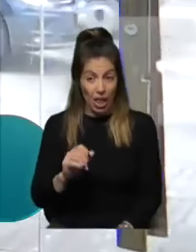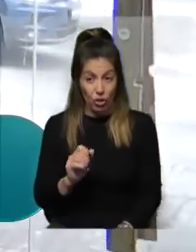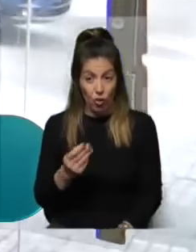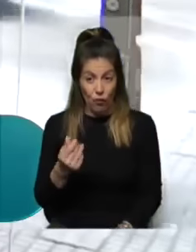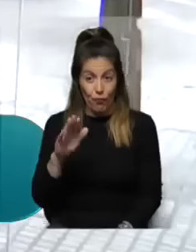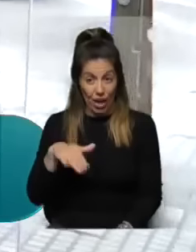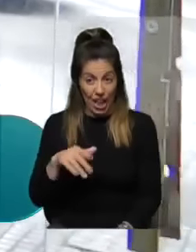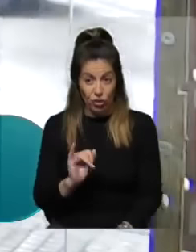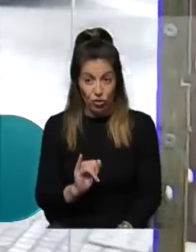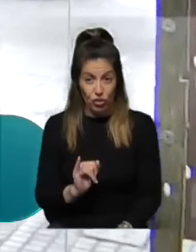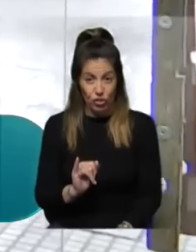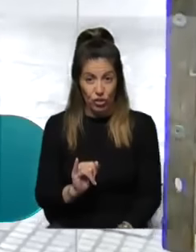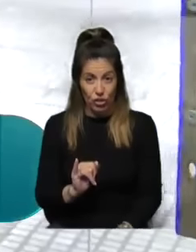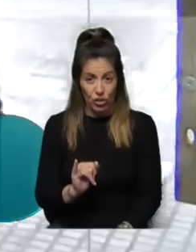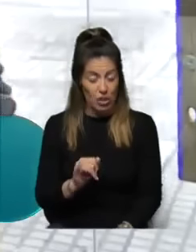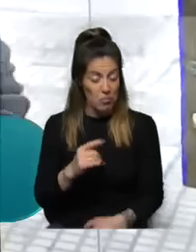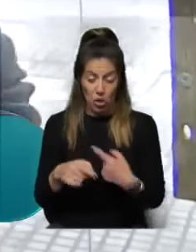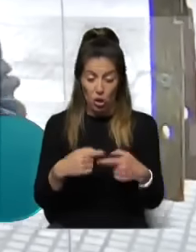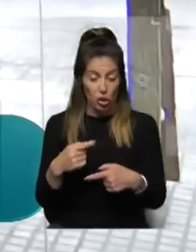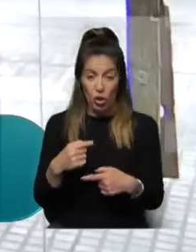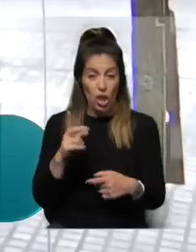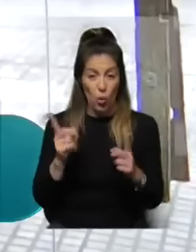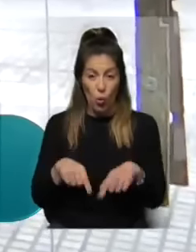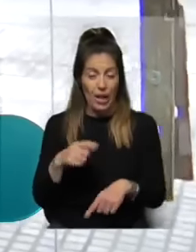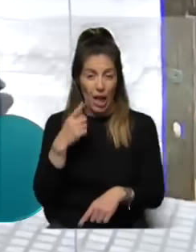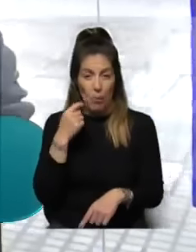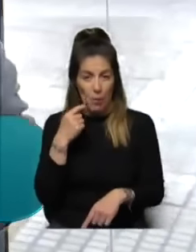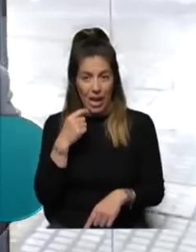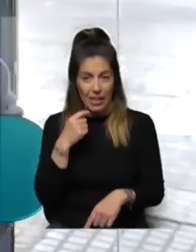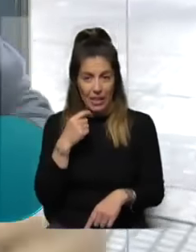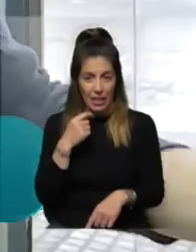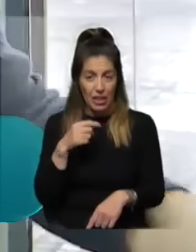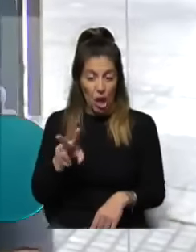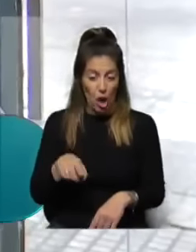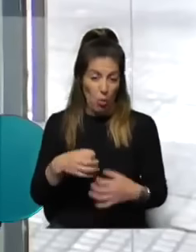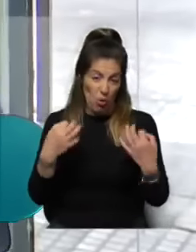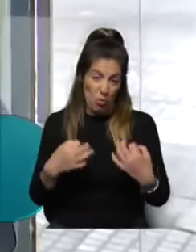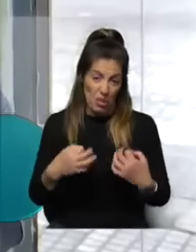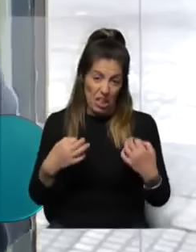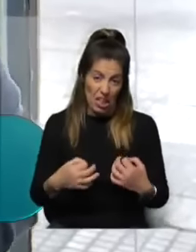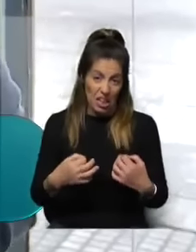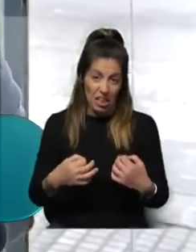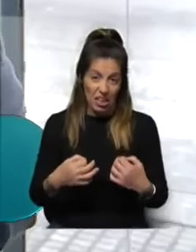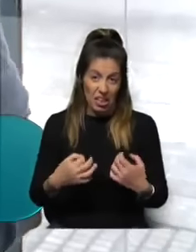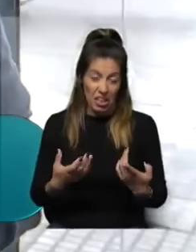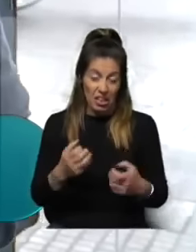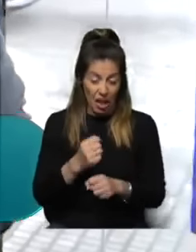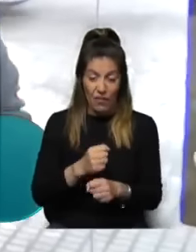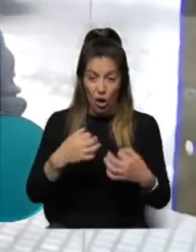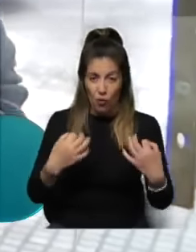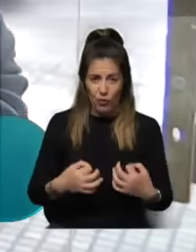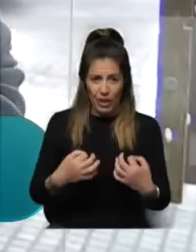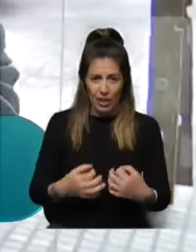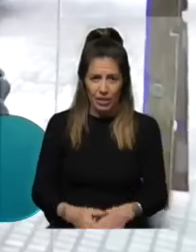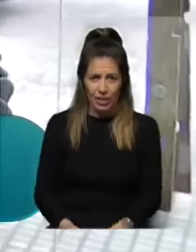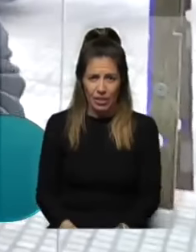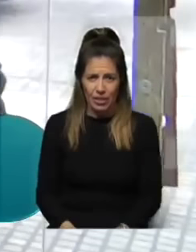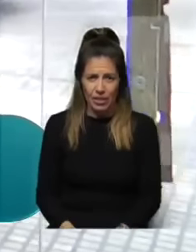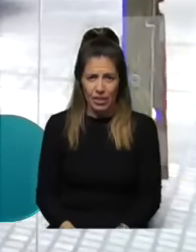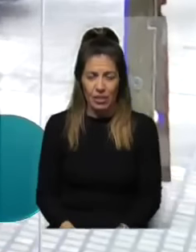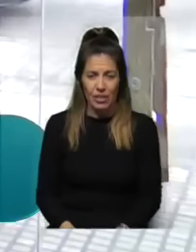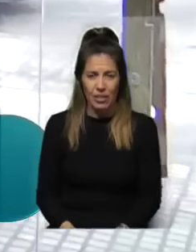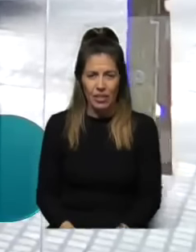Fito, Floritaño. Y sigo la misma línea de mi padre, cobrar razonable, trabajar bien y ganar en la cantidad. Claro. Mira la diferencia de la prolijidad. ¿Hasta qué hora está Tano todos los días usted,